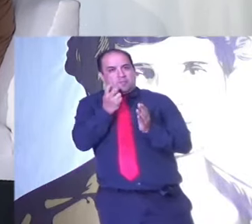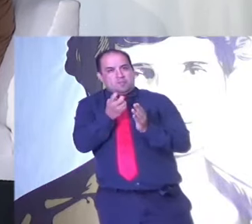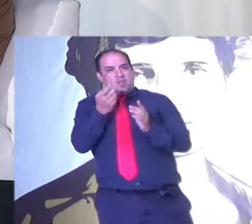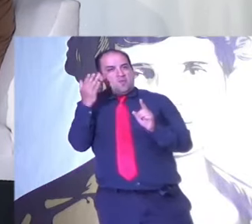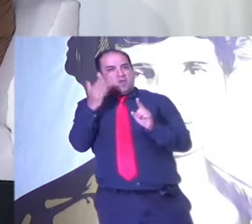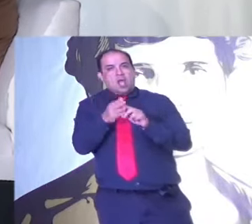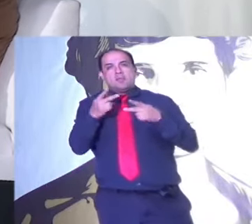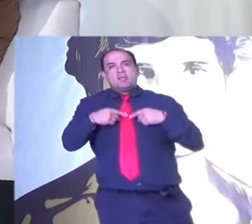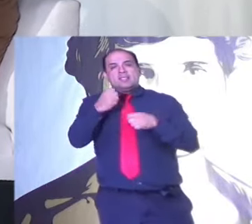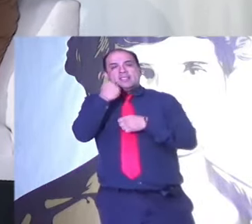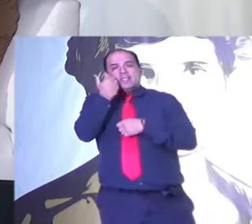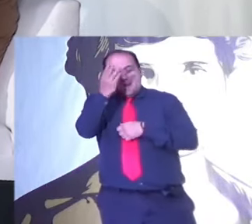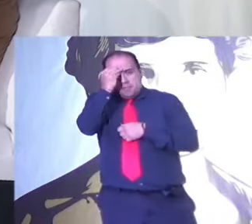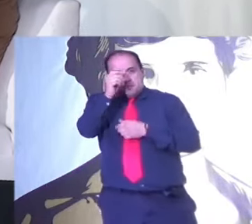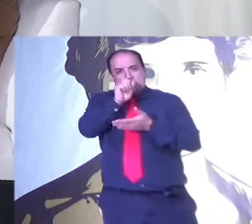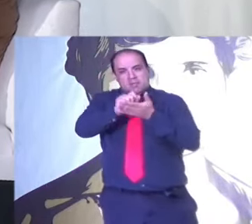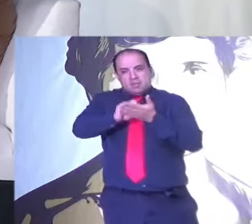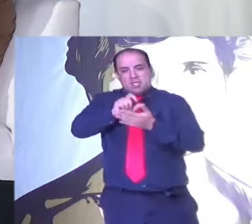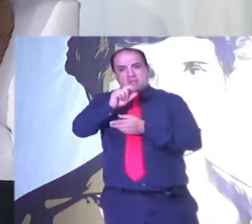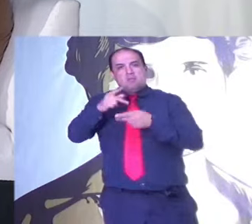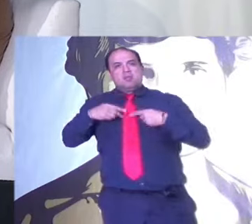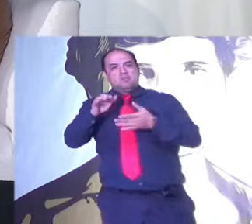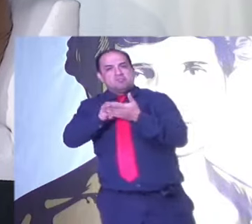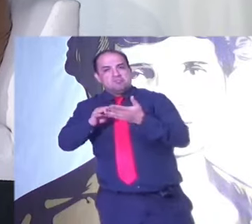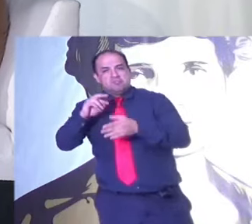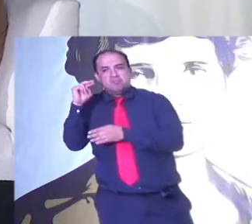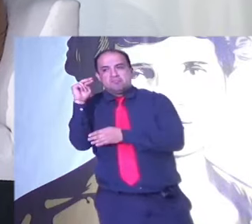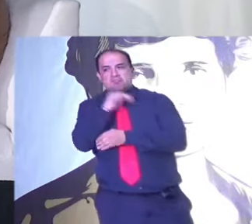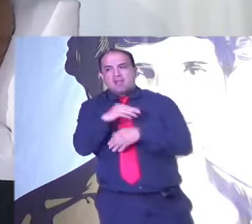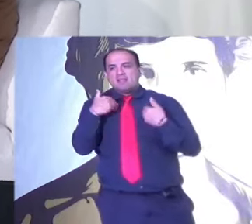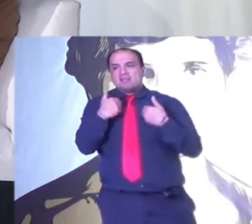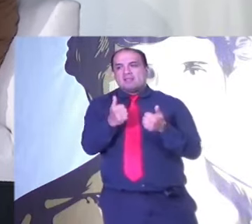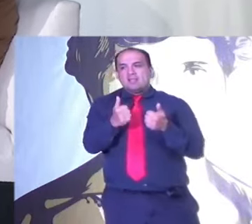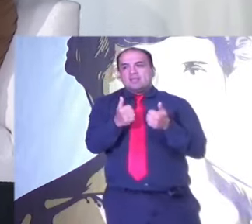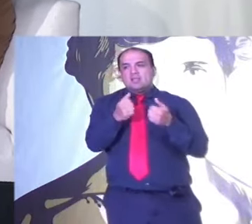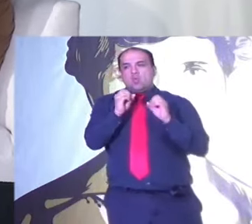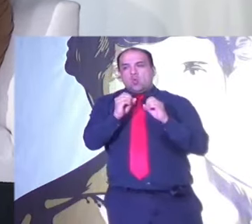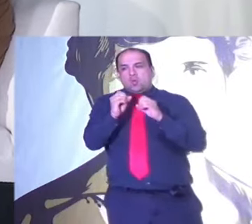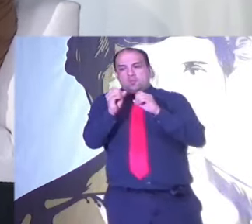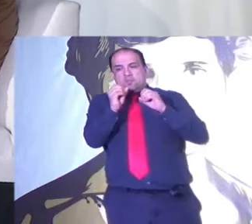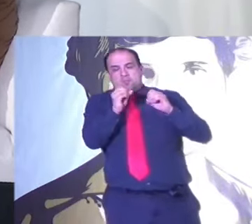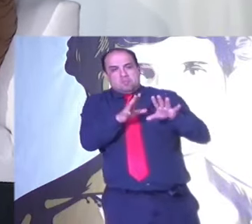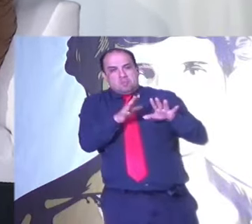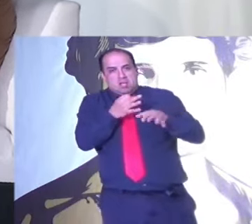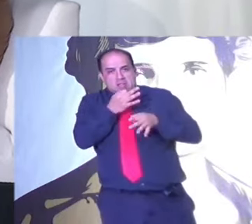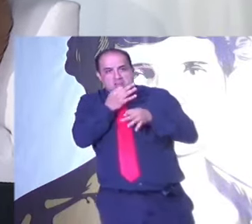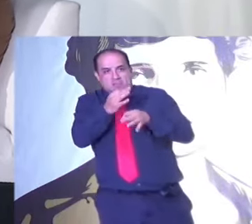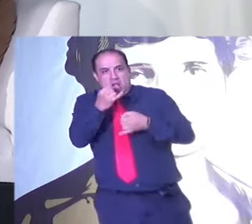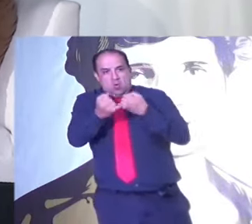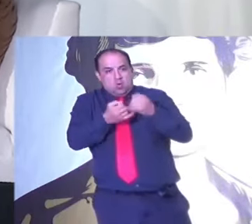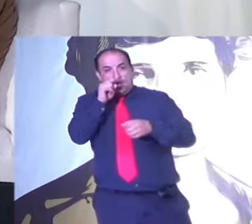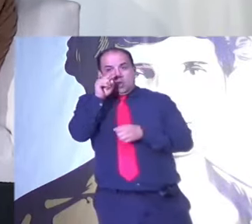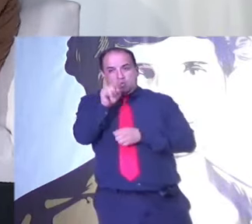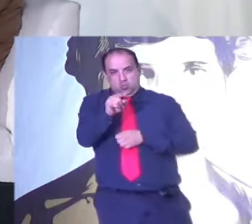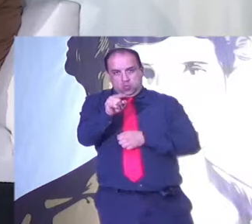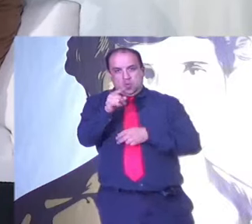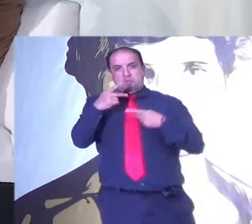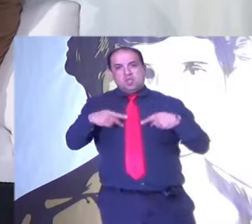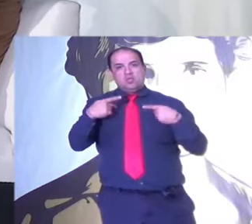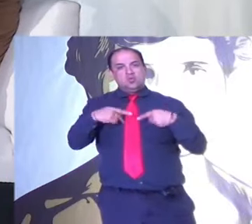escribir, pero también para lectores que rápidamente entienden el juego y se abandonan al juego que tú como narrador, tú